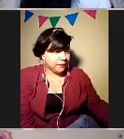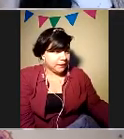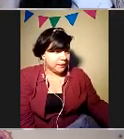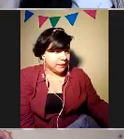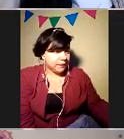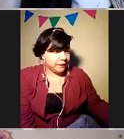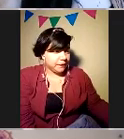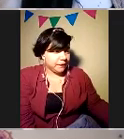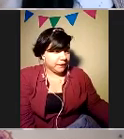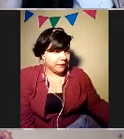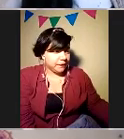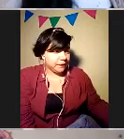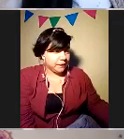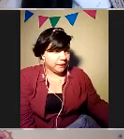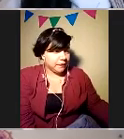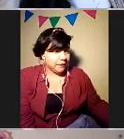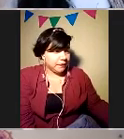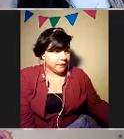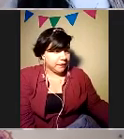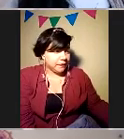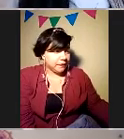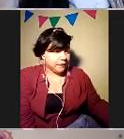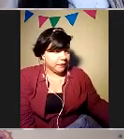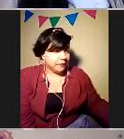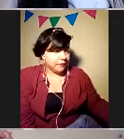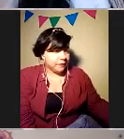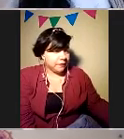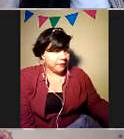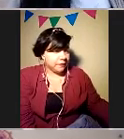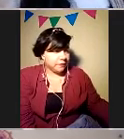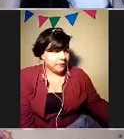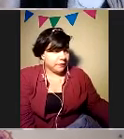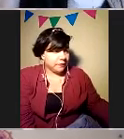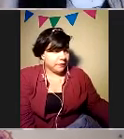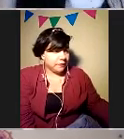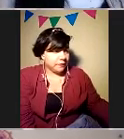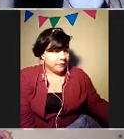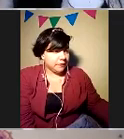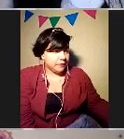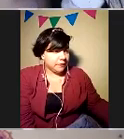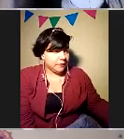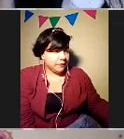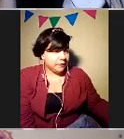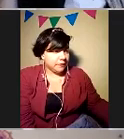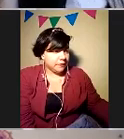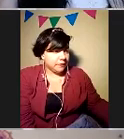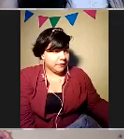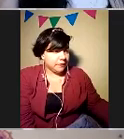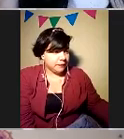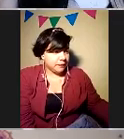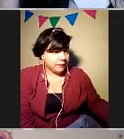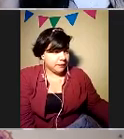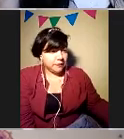accesorios. Convergencia, que tenía relación con la producción centralizada de tendencias y la subrepresentación de otras corporalidades y de